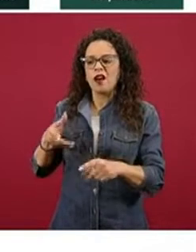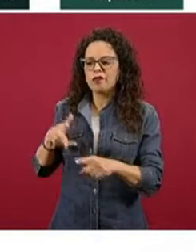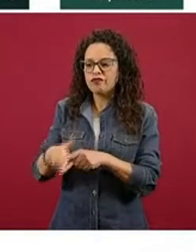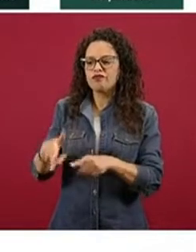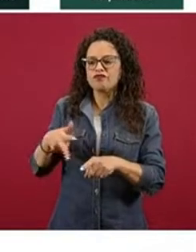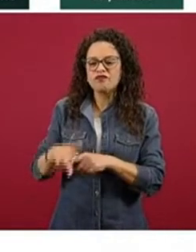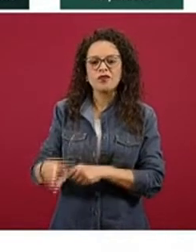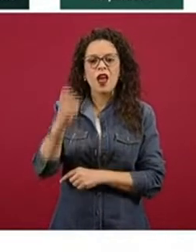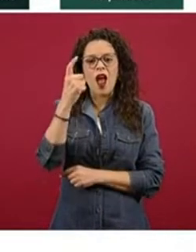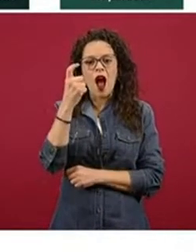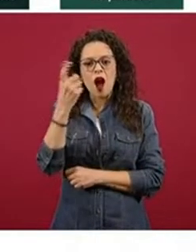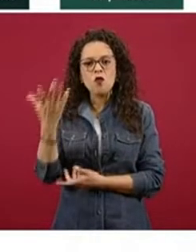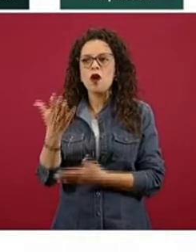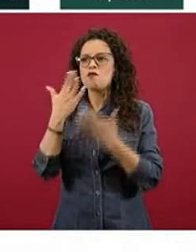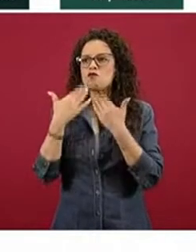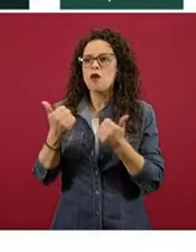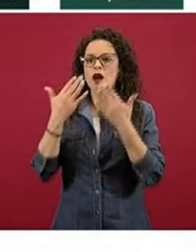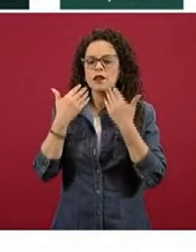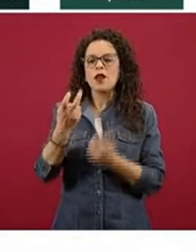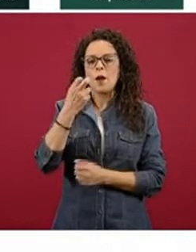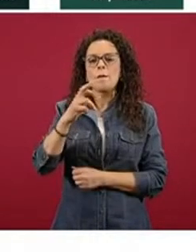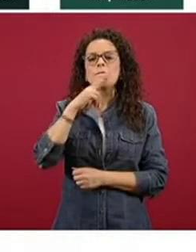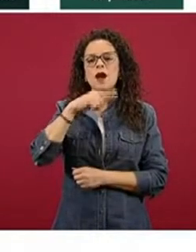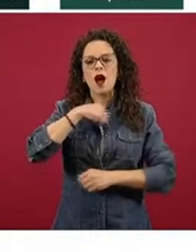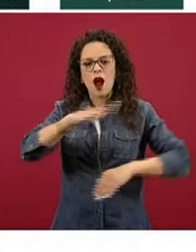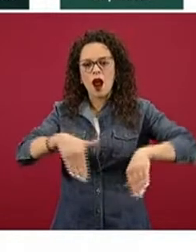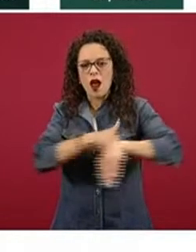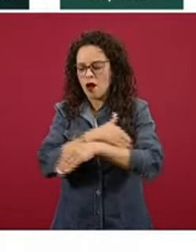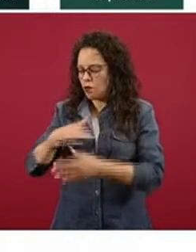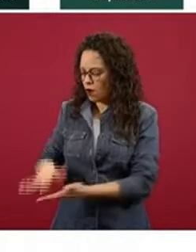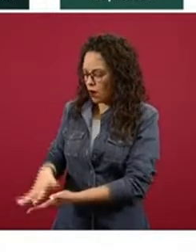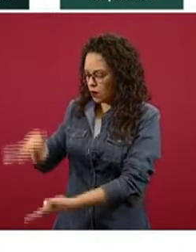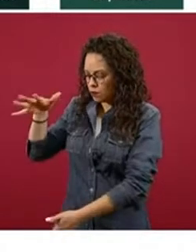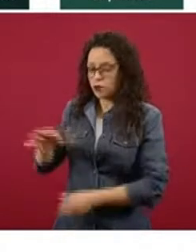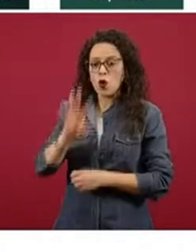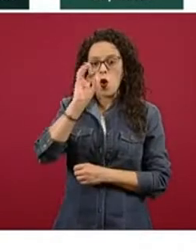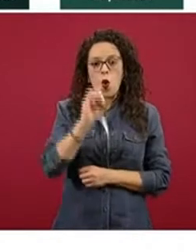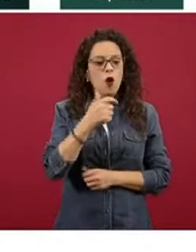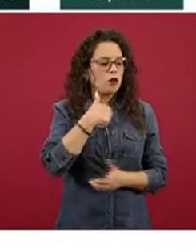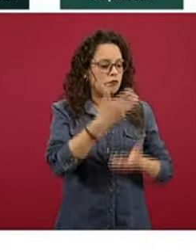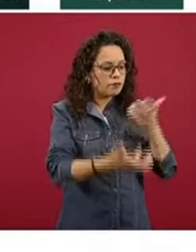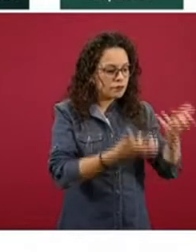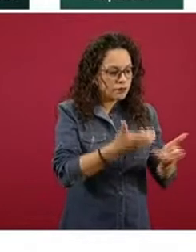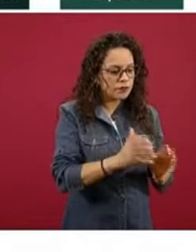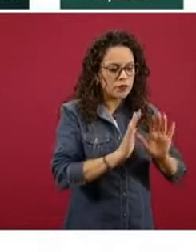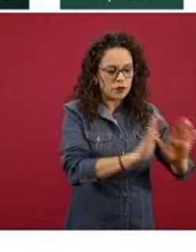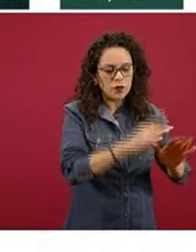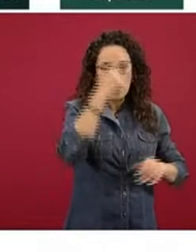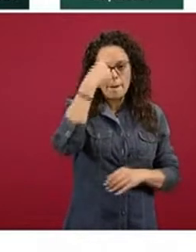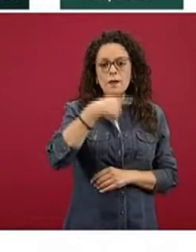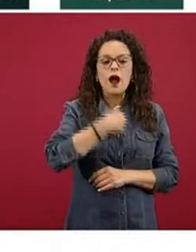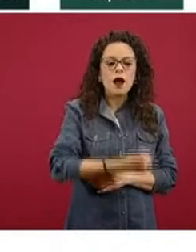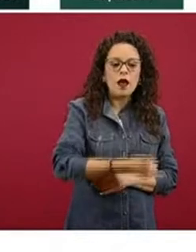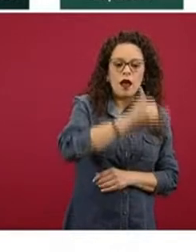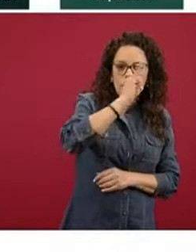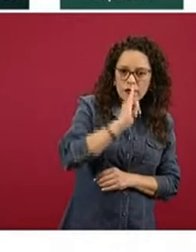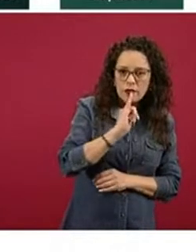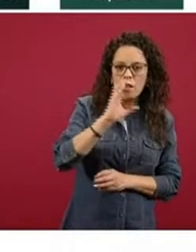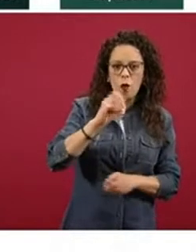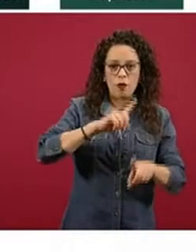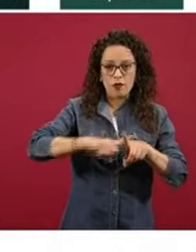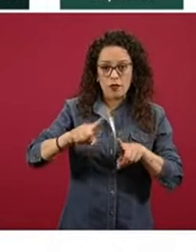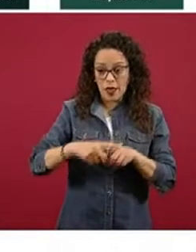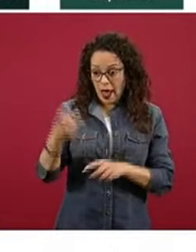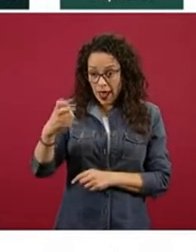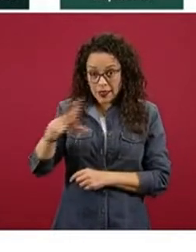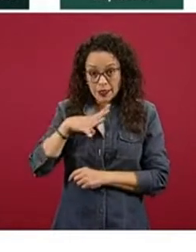y entonces yo acumulo agua para poder hervirla, para poder bañarme o para poder tomarla. Entonces, todos estos contenedores de